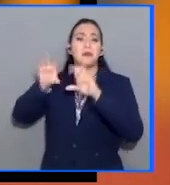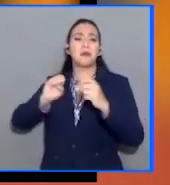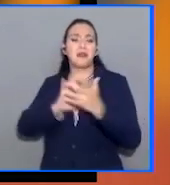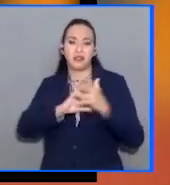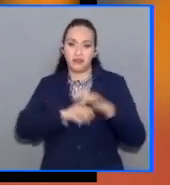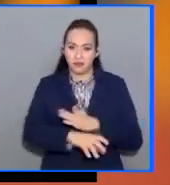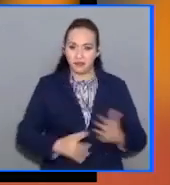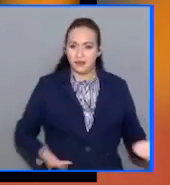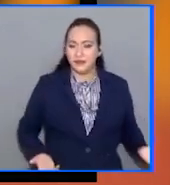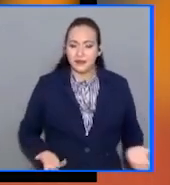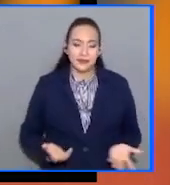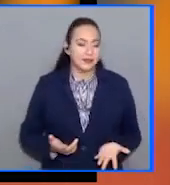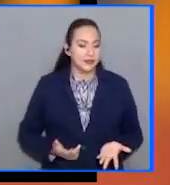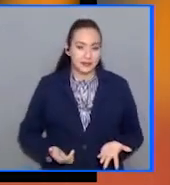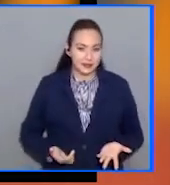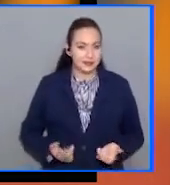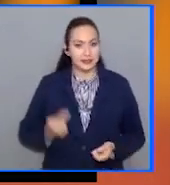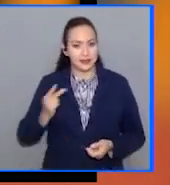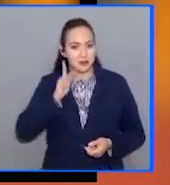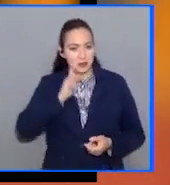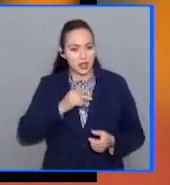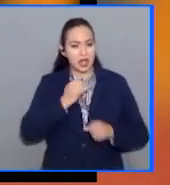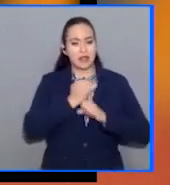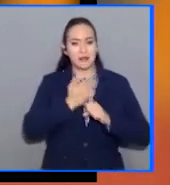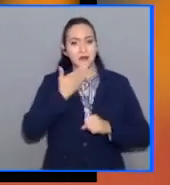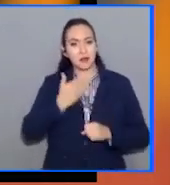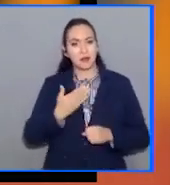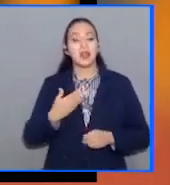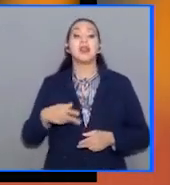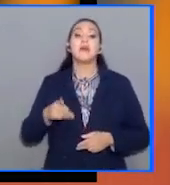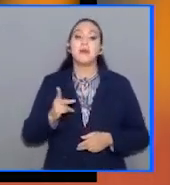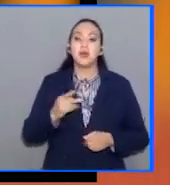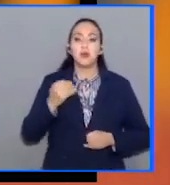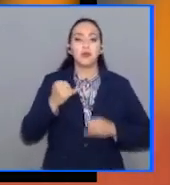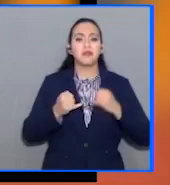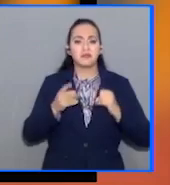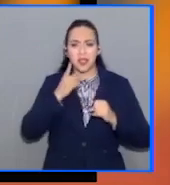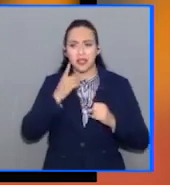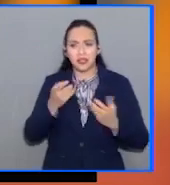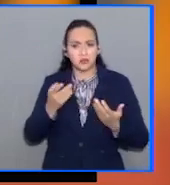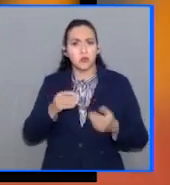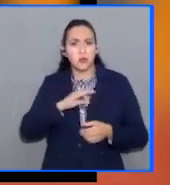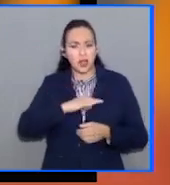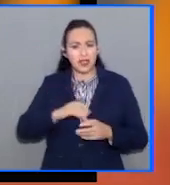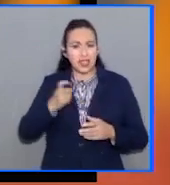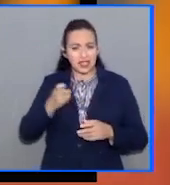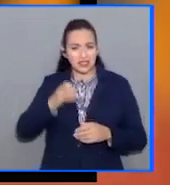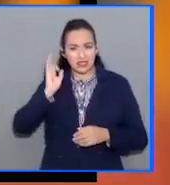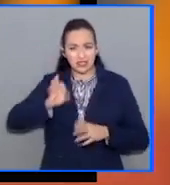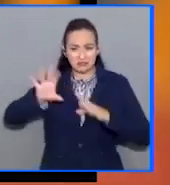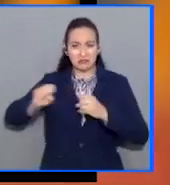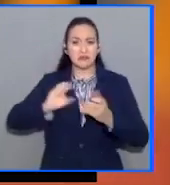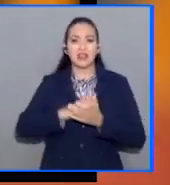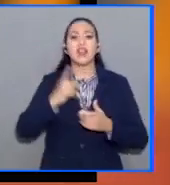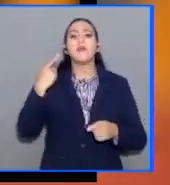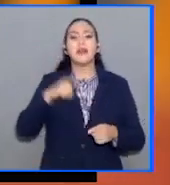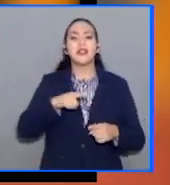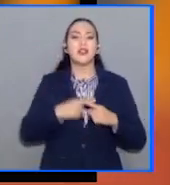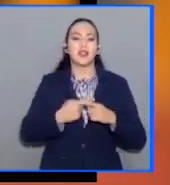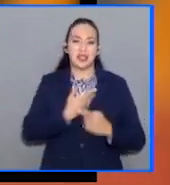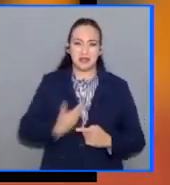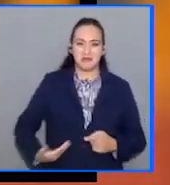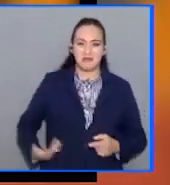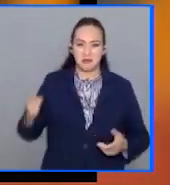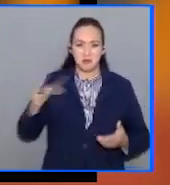penal no le permitió que tuviera todo su potencial, ¿no?, que desplegara todo su potencial.